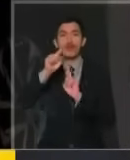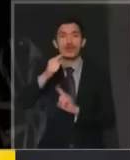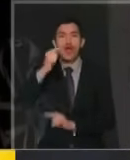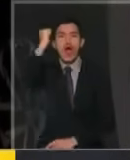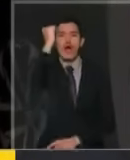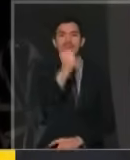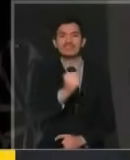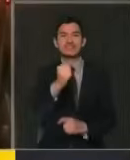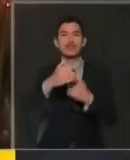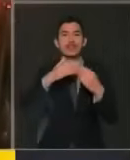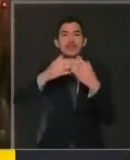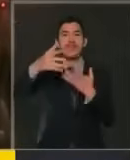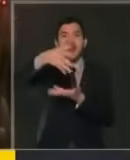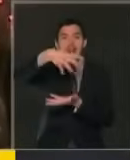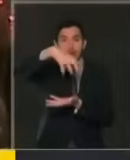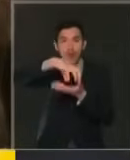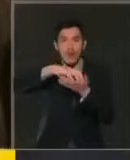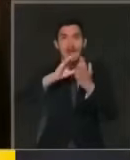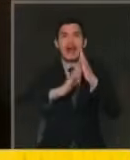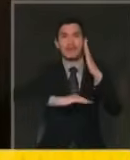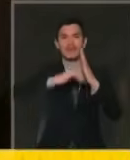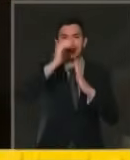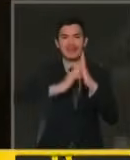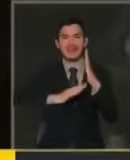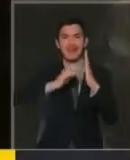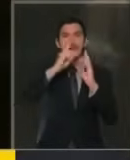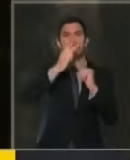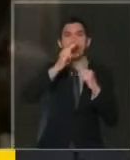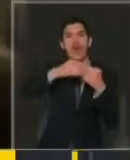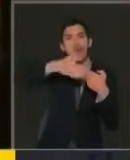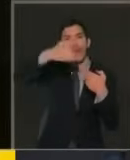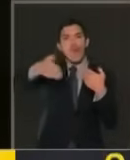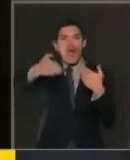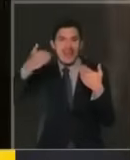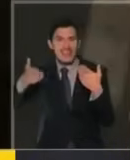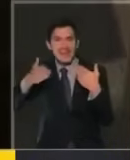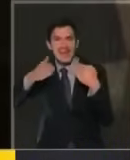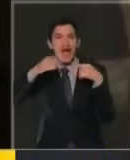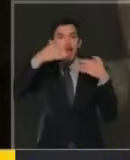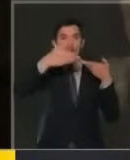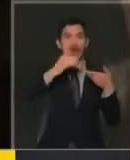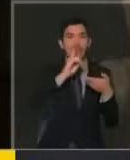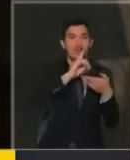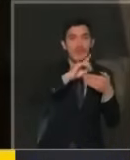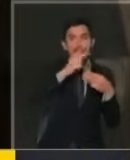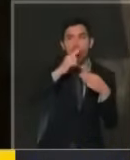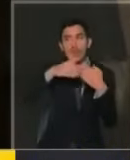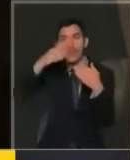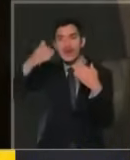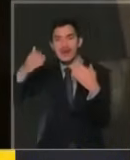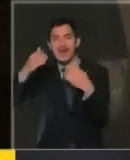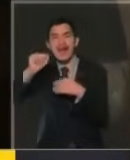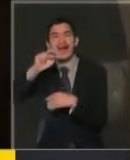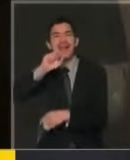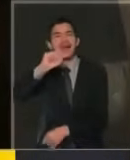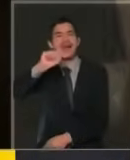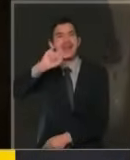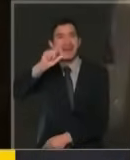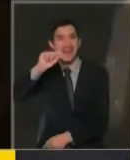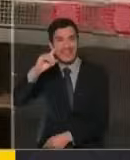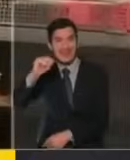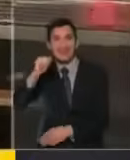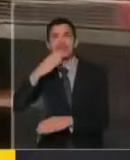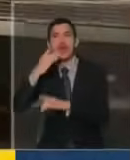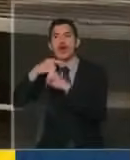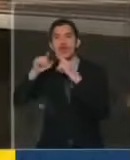homicidio aquí en la comuna de La Pintana a solo 2 cuadras de este último. Allí en General Arriagada también con las